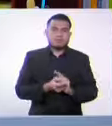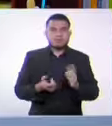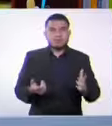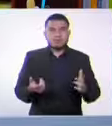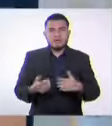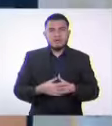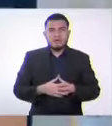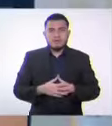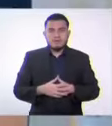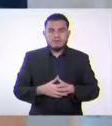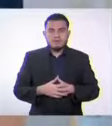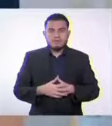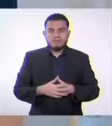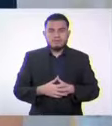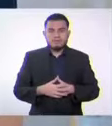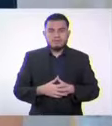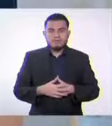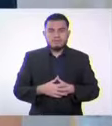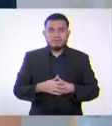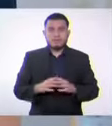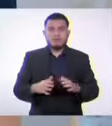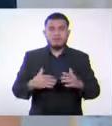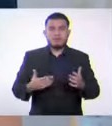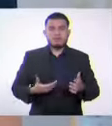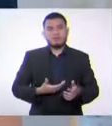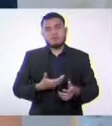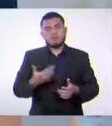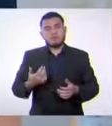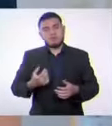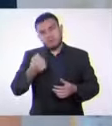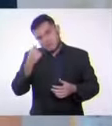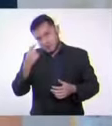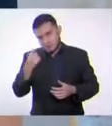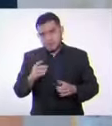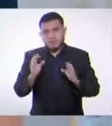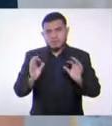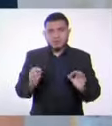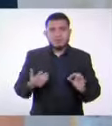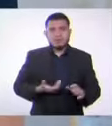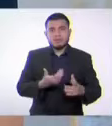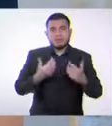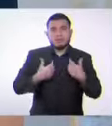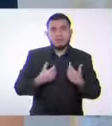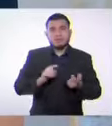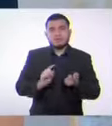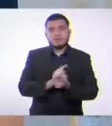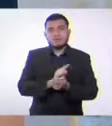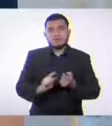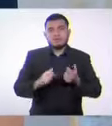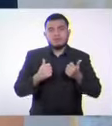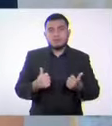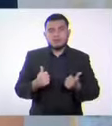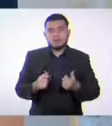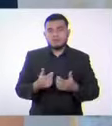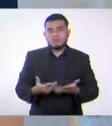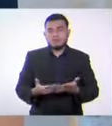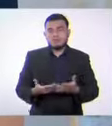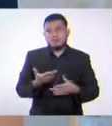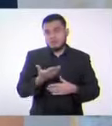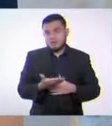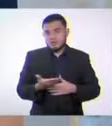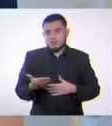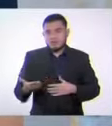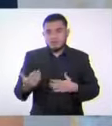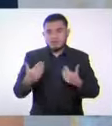desordenadas. Para comprenderlos mejor, hay que conocer bien las características que tiene